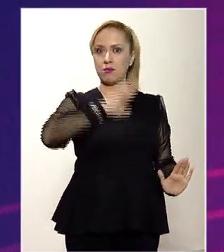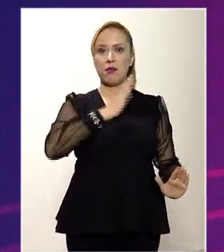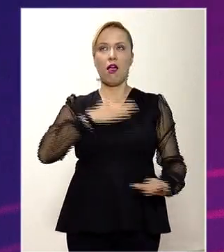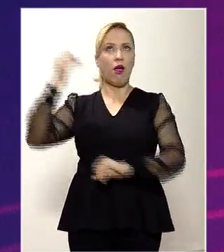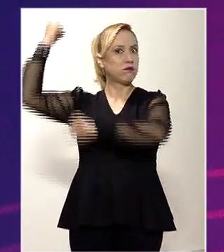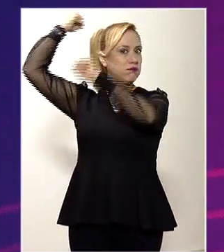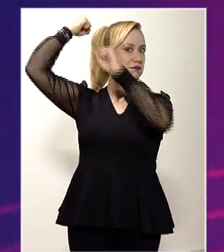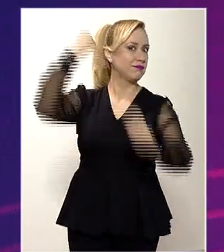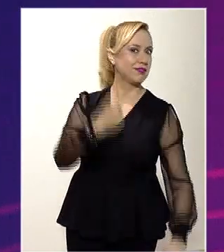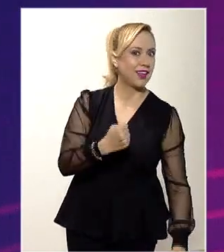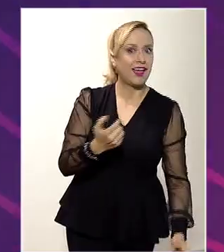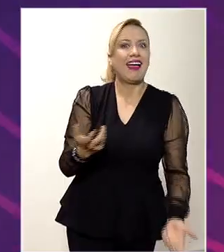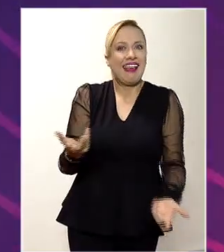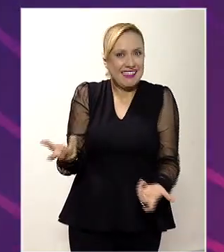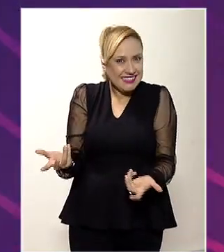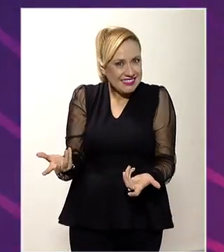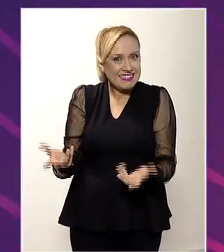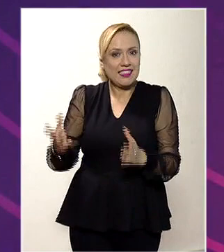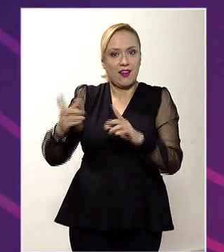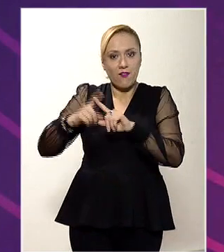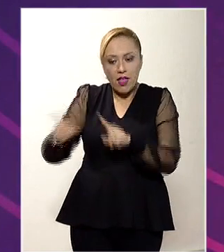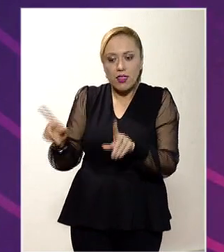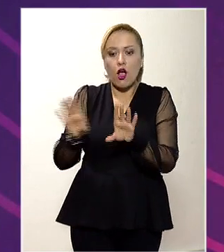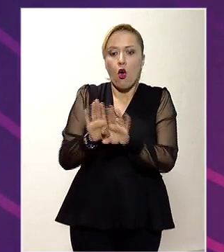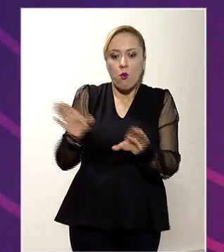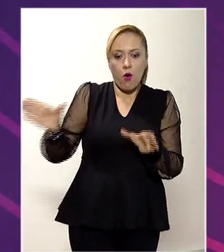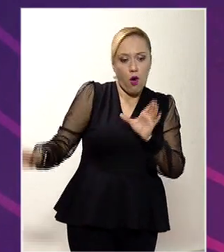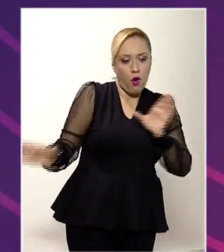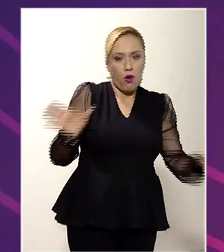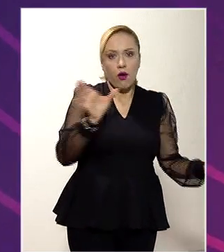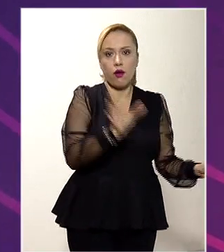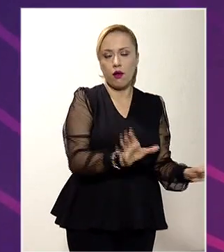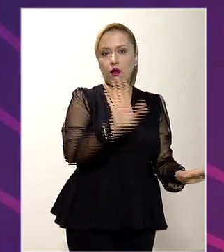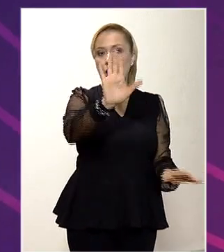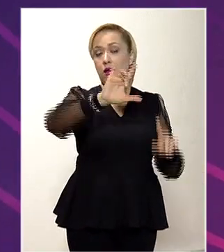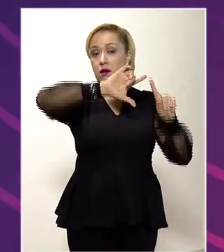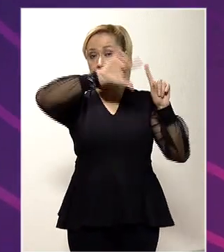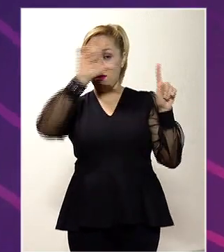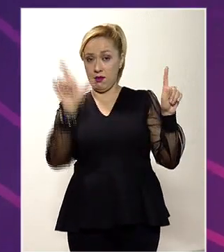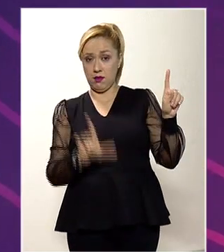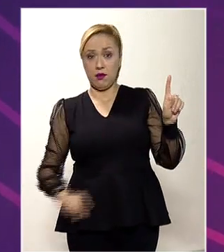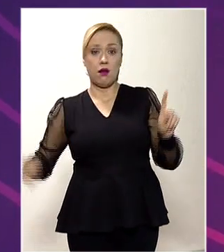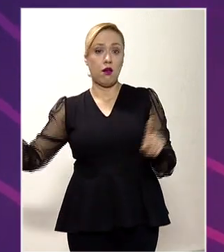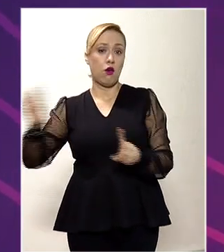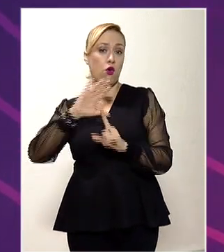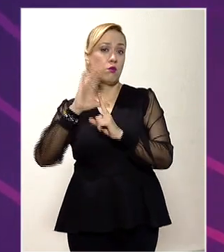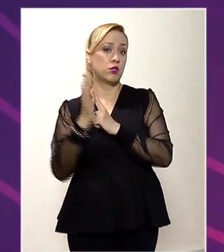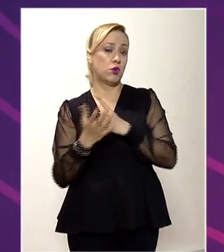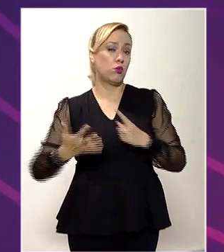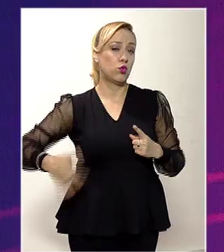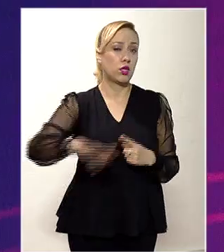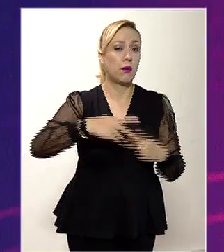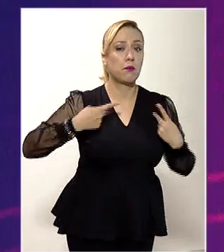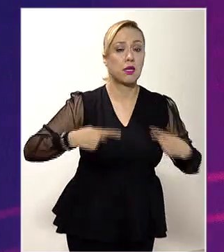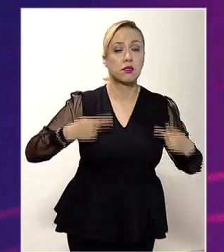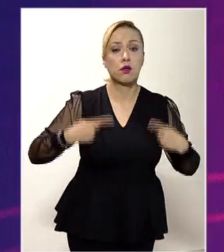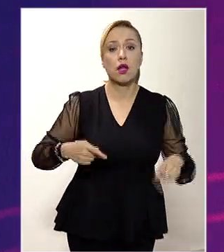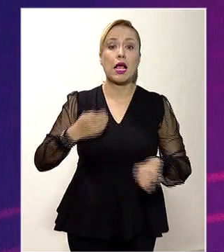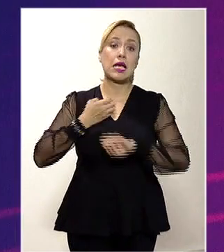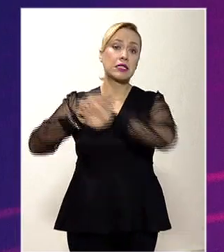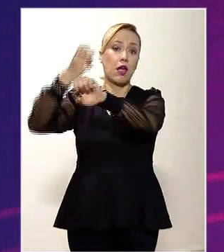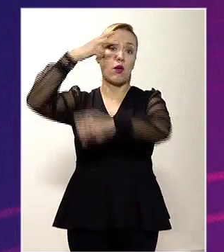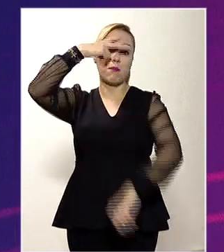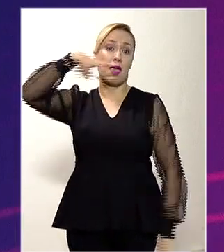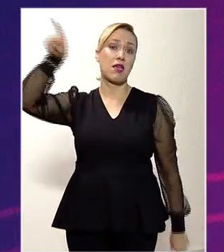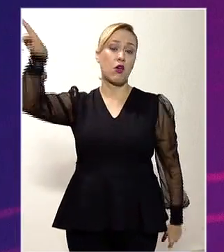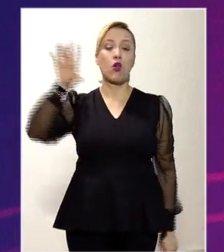Entonces, ¿cómo administras esa función? ¿Cómo? Y si ves a nivel nacional, la comisión de búsqueda de personas más grande a nivel nacional es la del Estado de